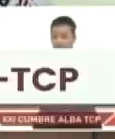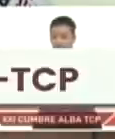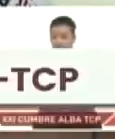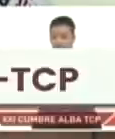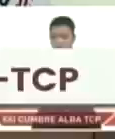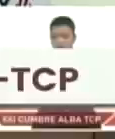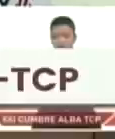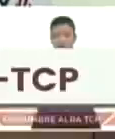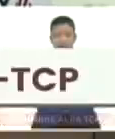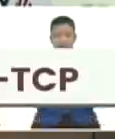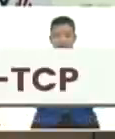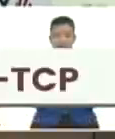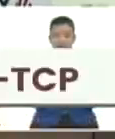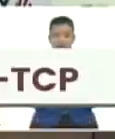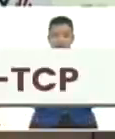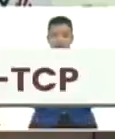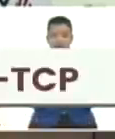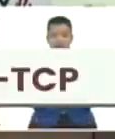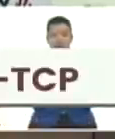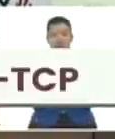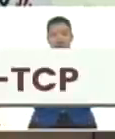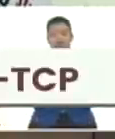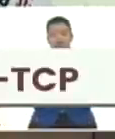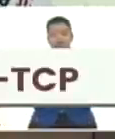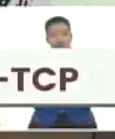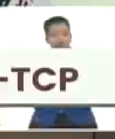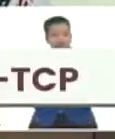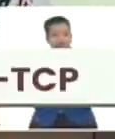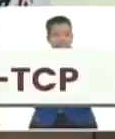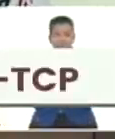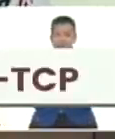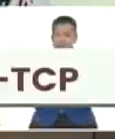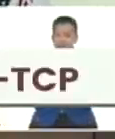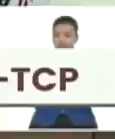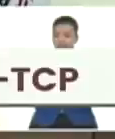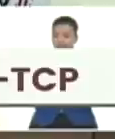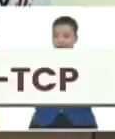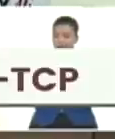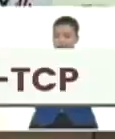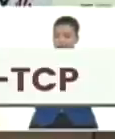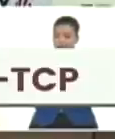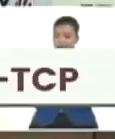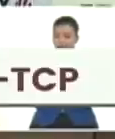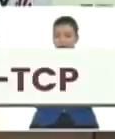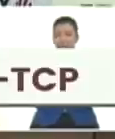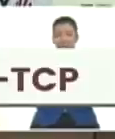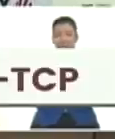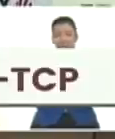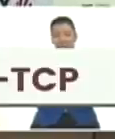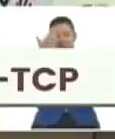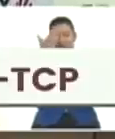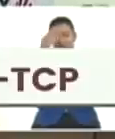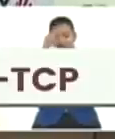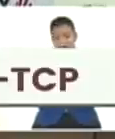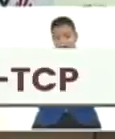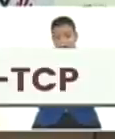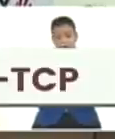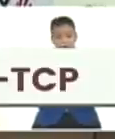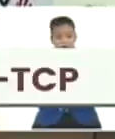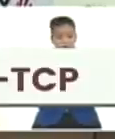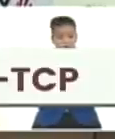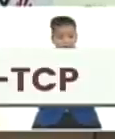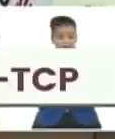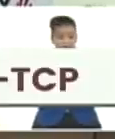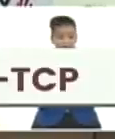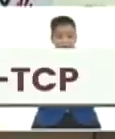los distintos cancilleres y jefes de delegaciones. Para mí un verdadero privilegio dar lectura de la declaración de la